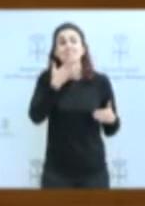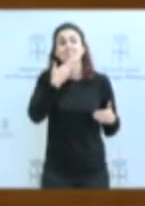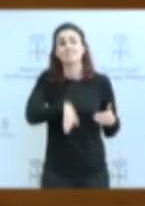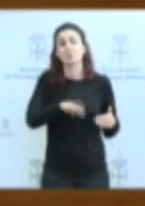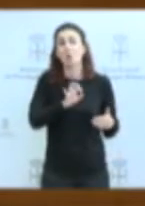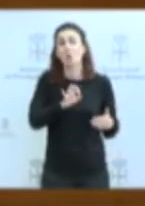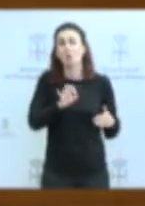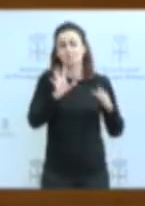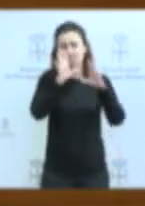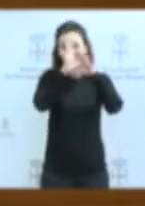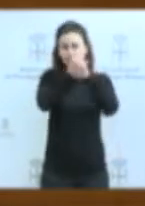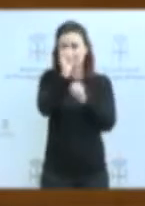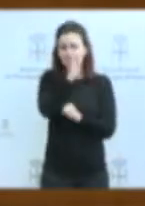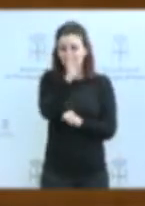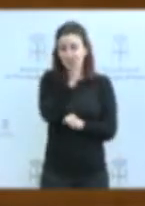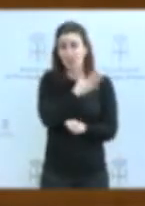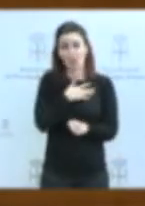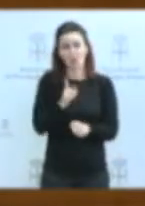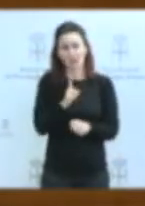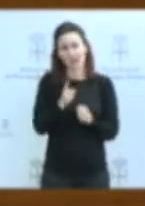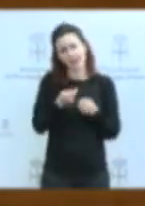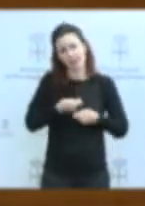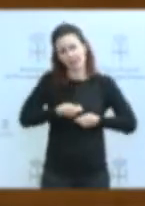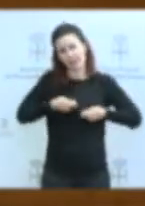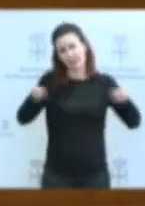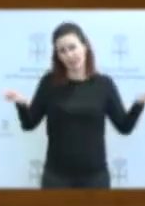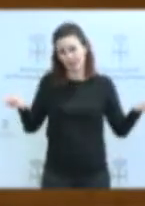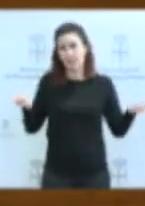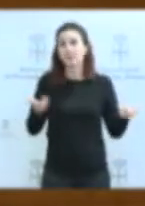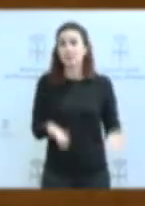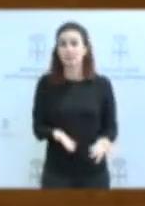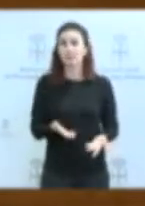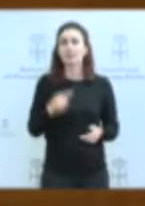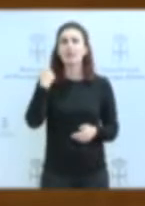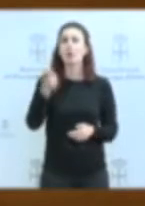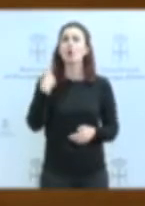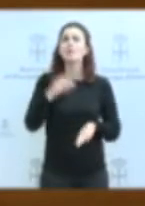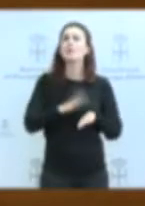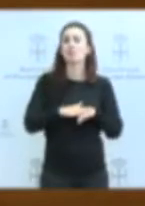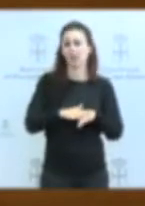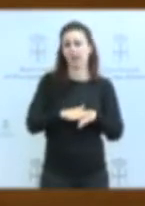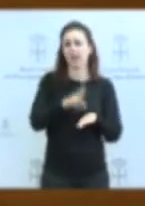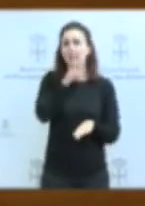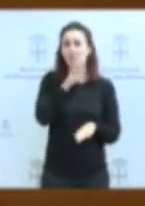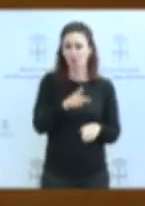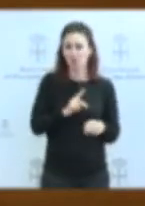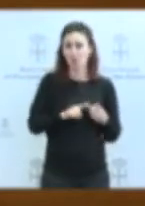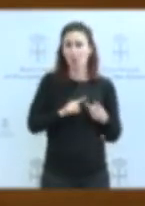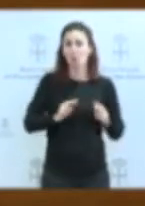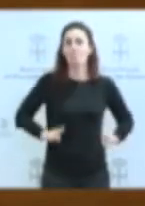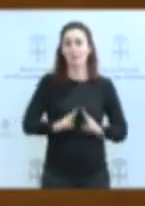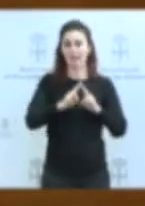mostrar. ¿Por qué ustedes eligen Londres con el aeropuerto de Heathrow, París con Charles de Gaulle y el aeropuerto concretamente de